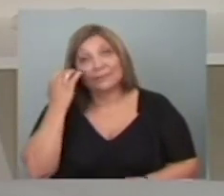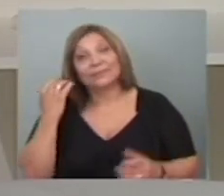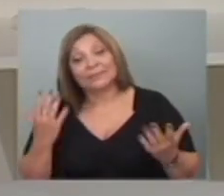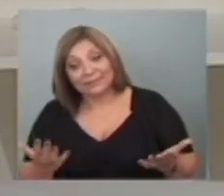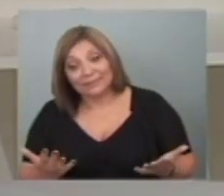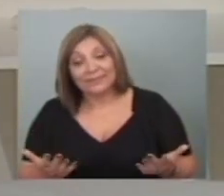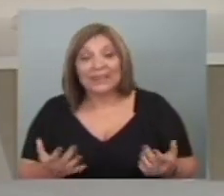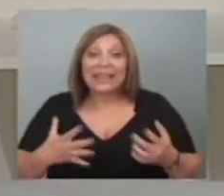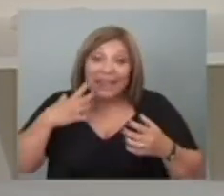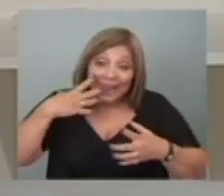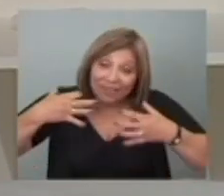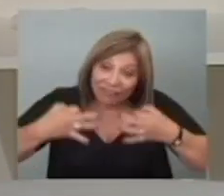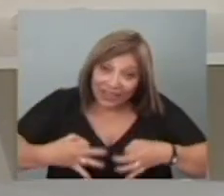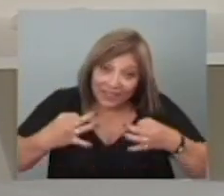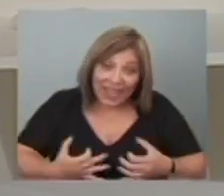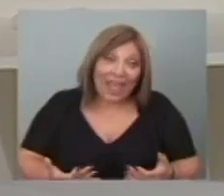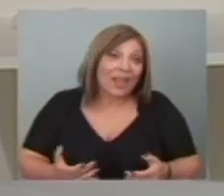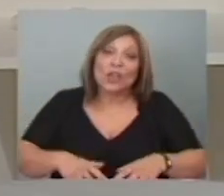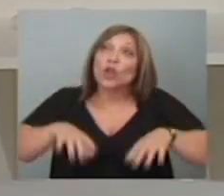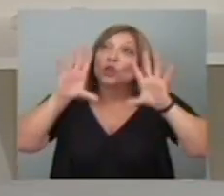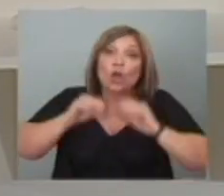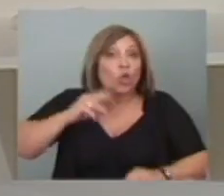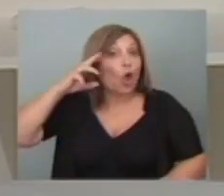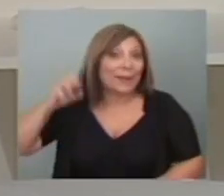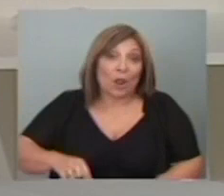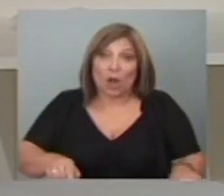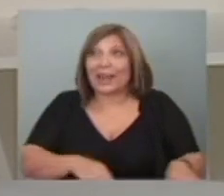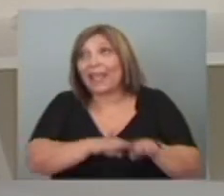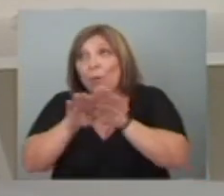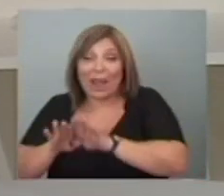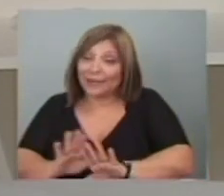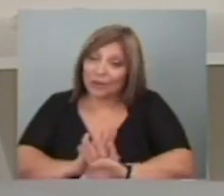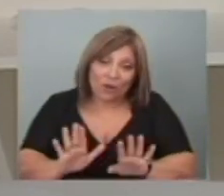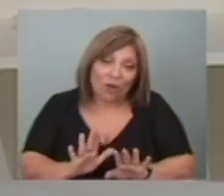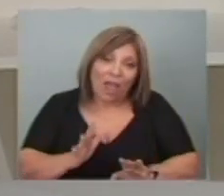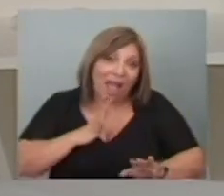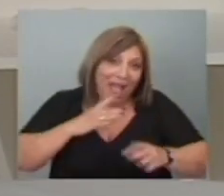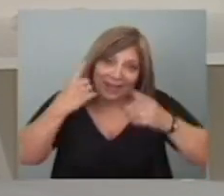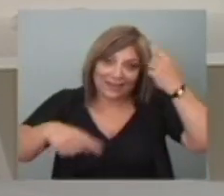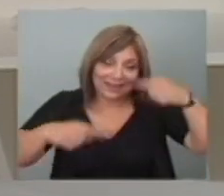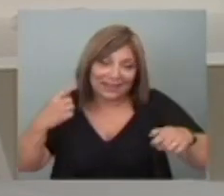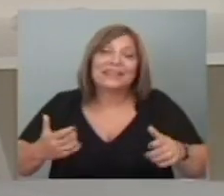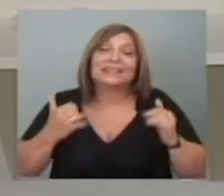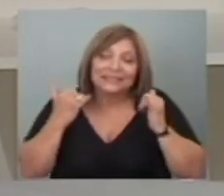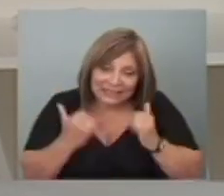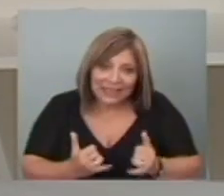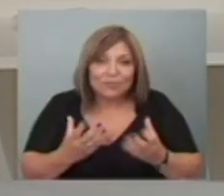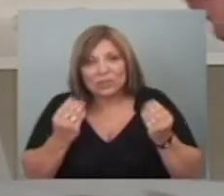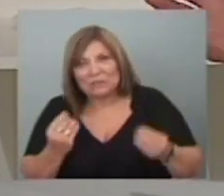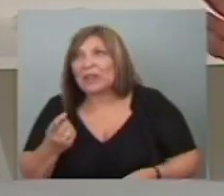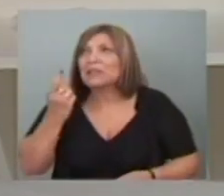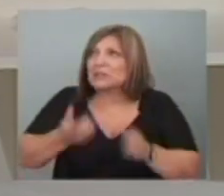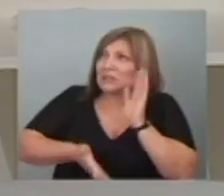En realidad, claro, no se puede decir que todos opinan igual o que no, hay de todo. Pero pasa que la gente dice, no,